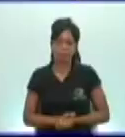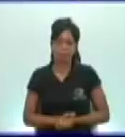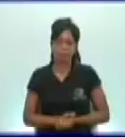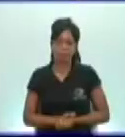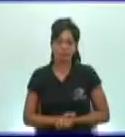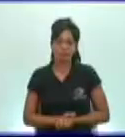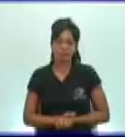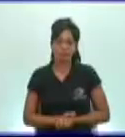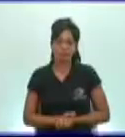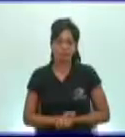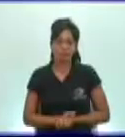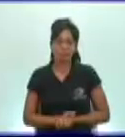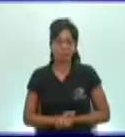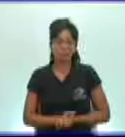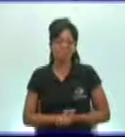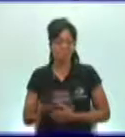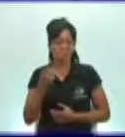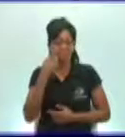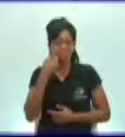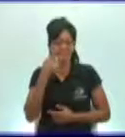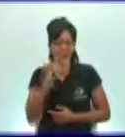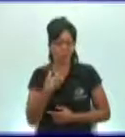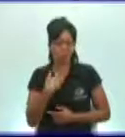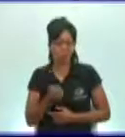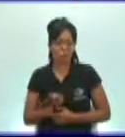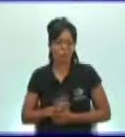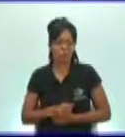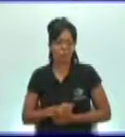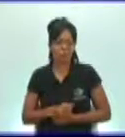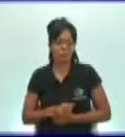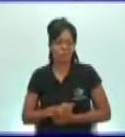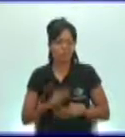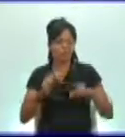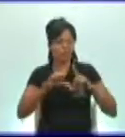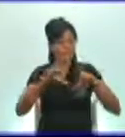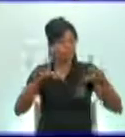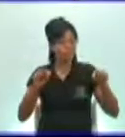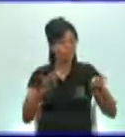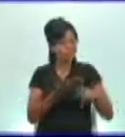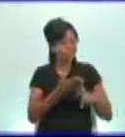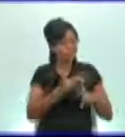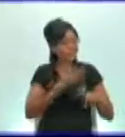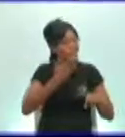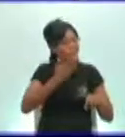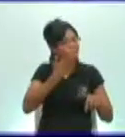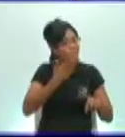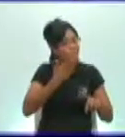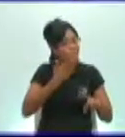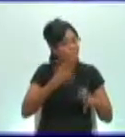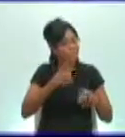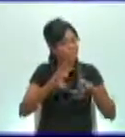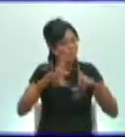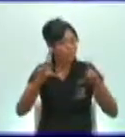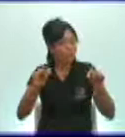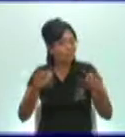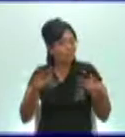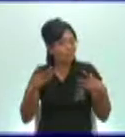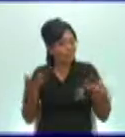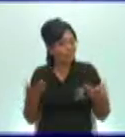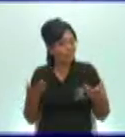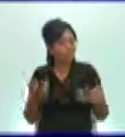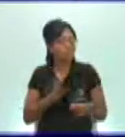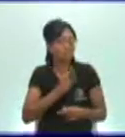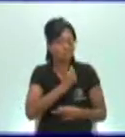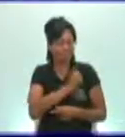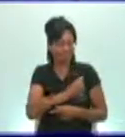Haberles quedado de este modo. El texto anterior se expresa el concepto del amor hacia